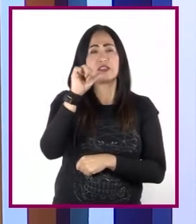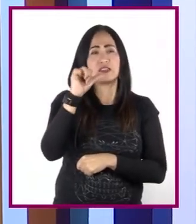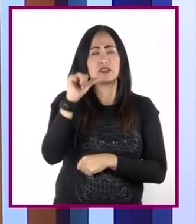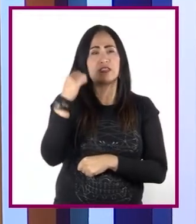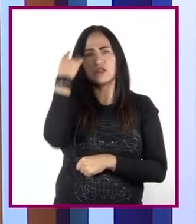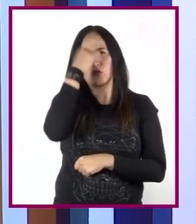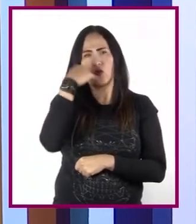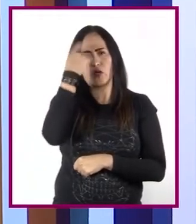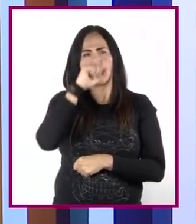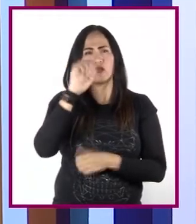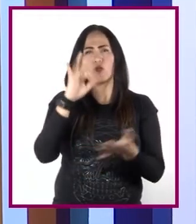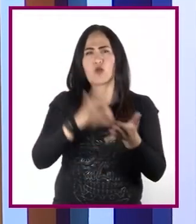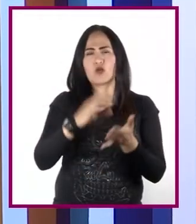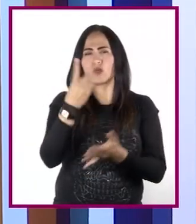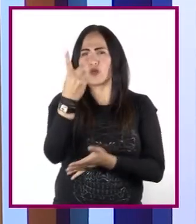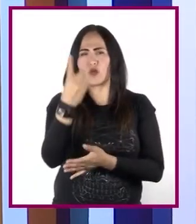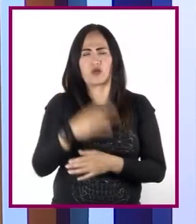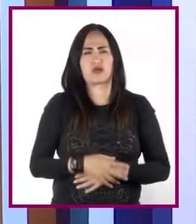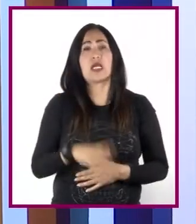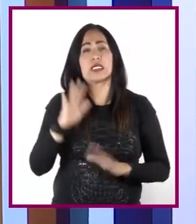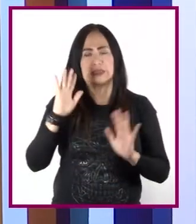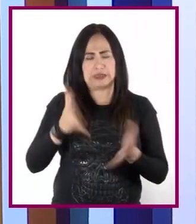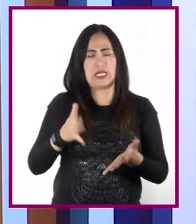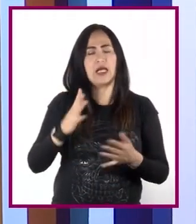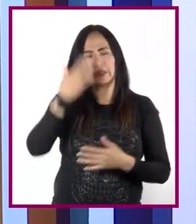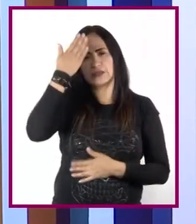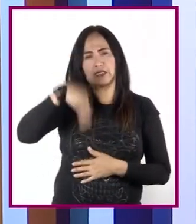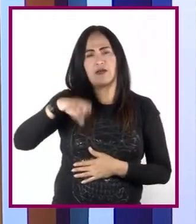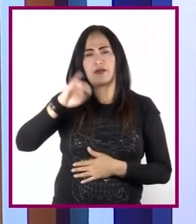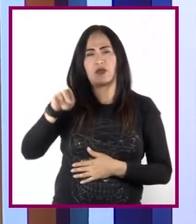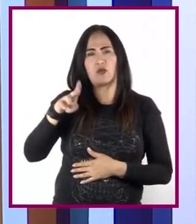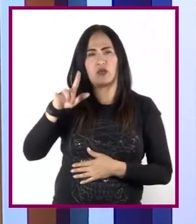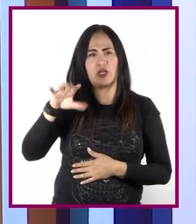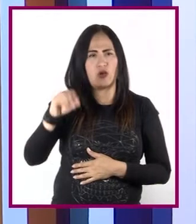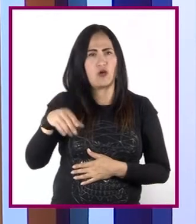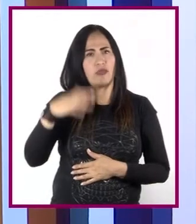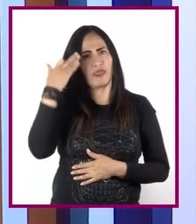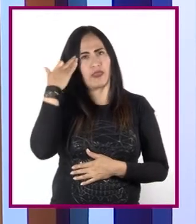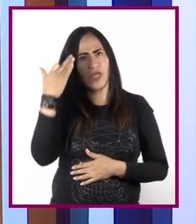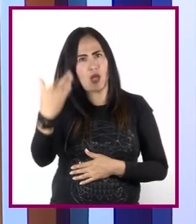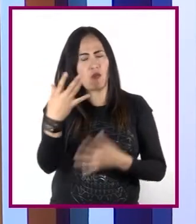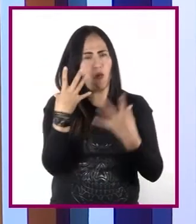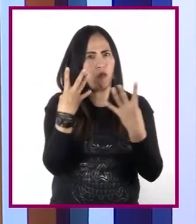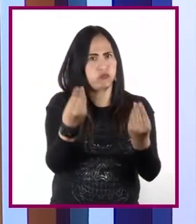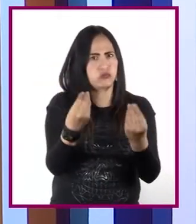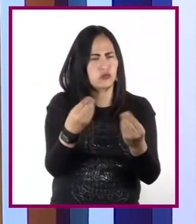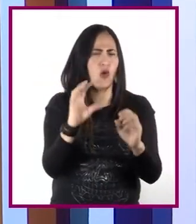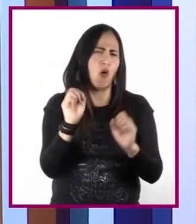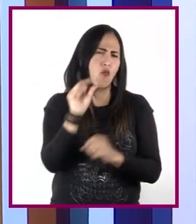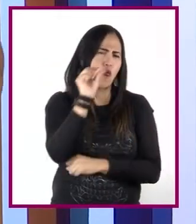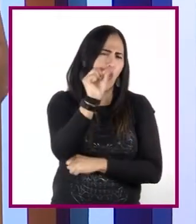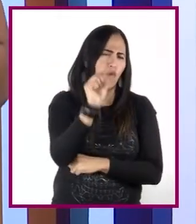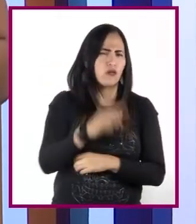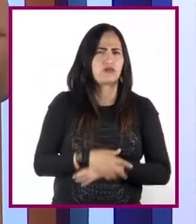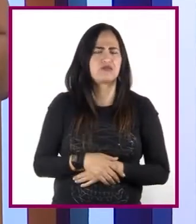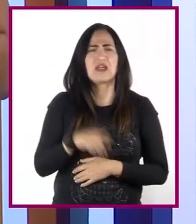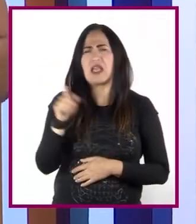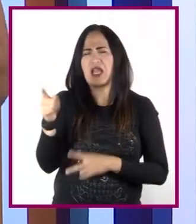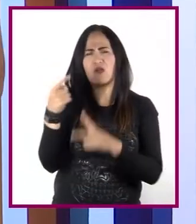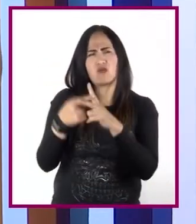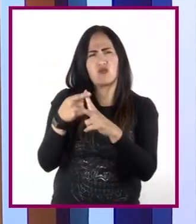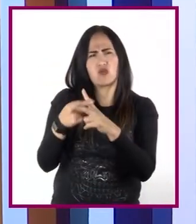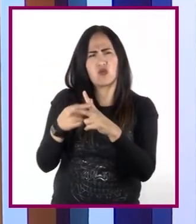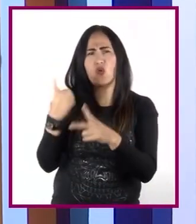16.2 horas. Así Julio ya podrá saber si es demasiado tiempo el que pasa en sus redes sociales. Él contabilizó que